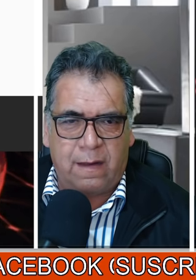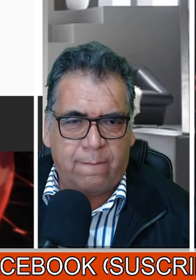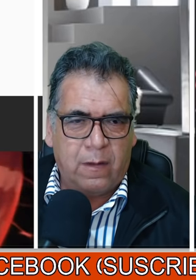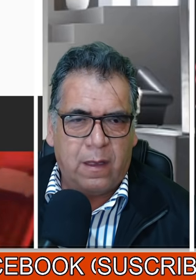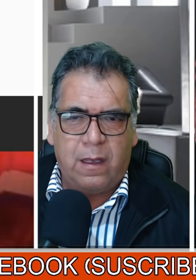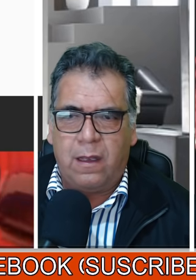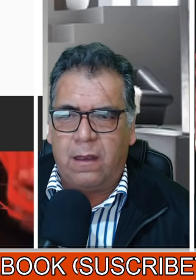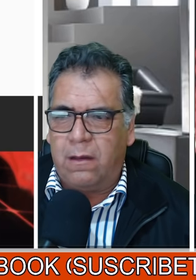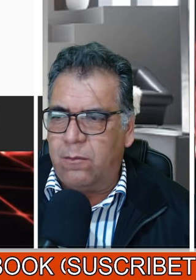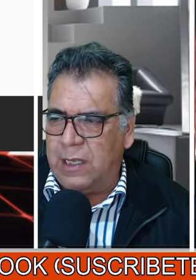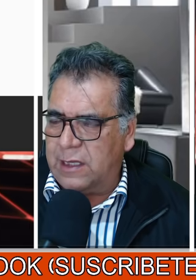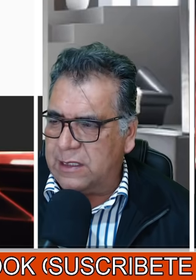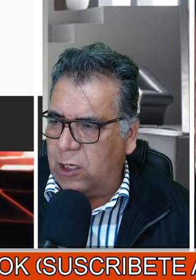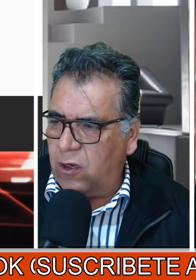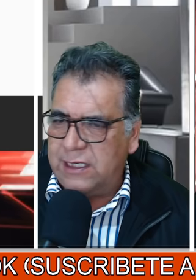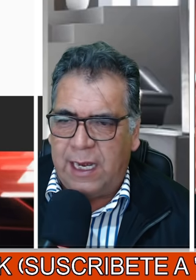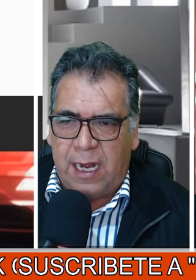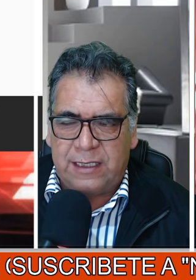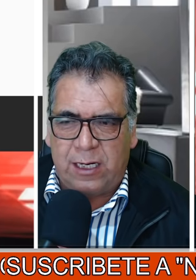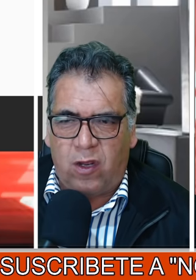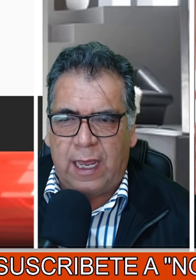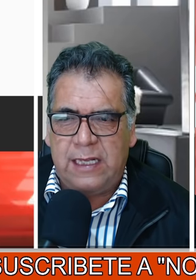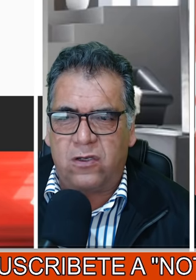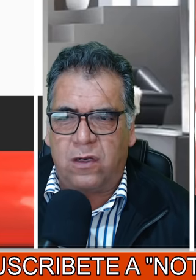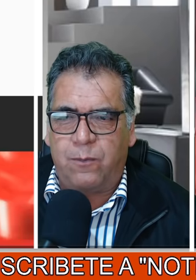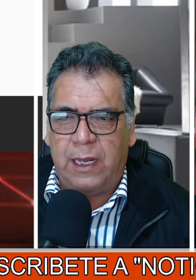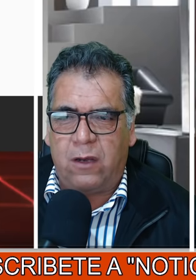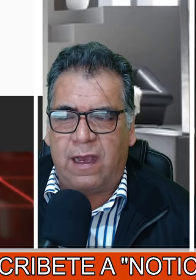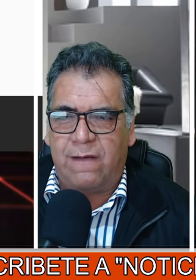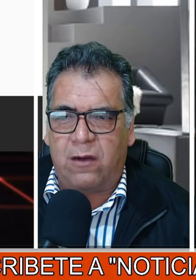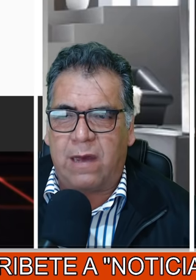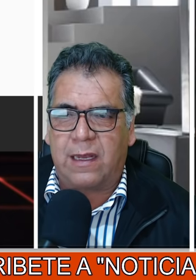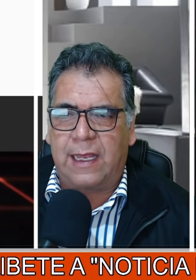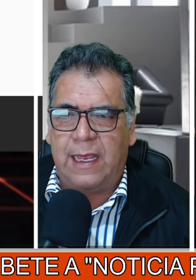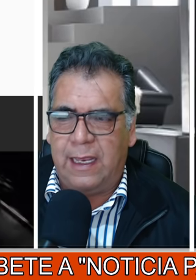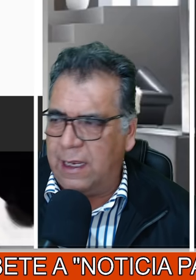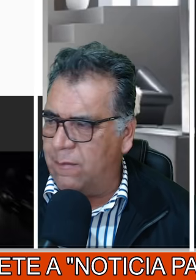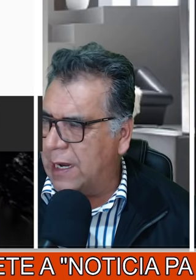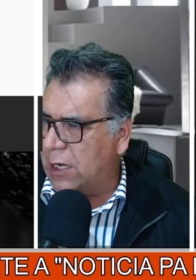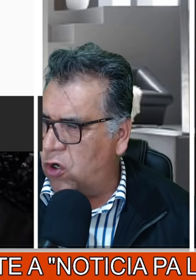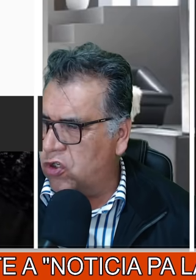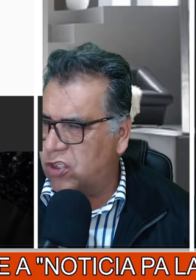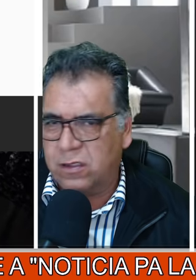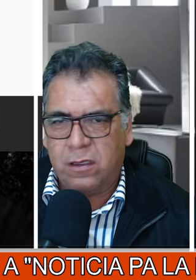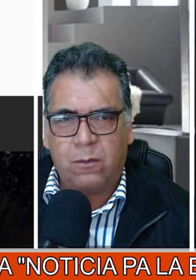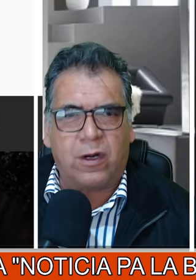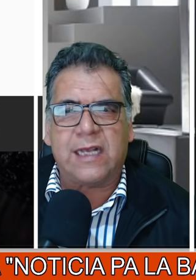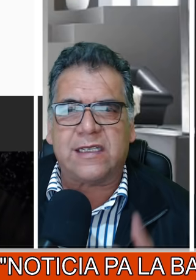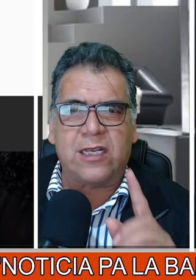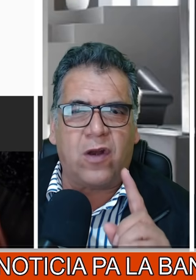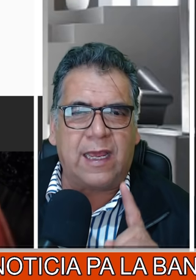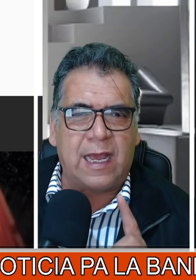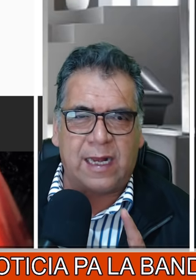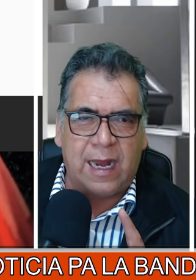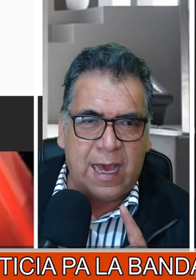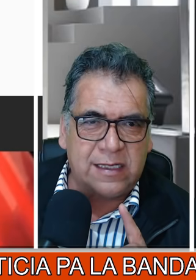hacer? Mientras que no quisieran hacer lo que hizo el PRI con Javier Duarte en Veracruz, porque este